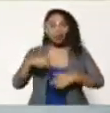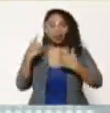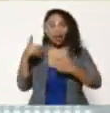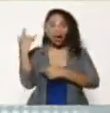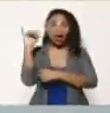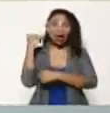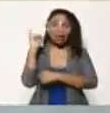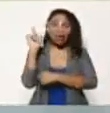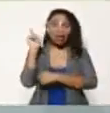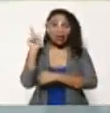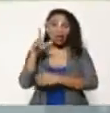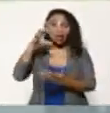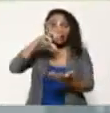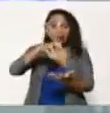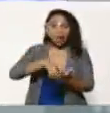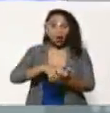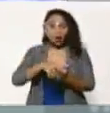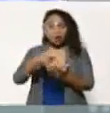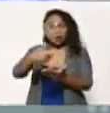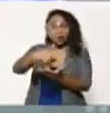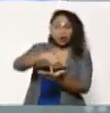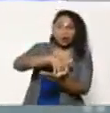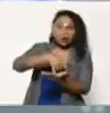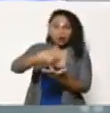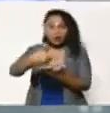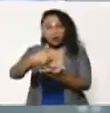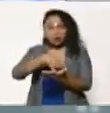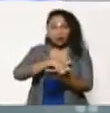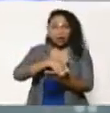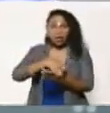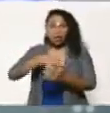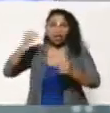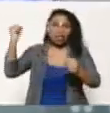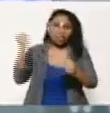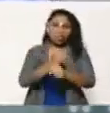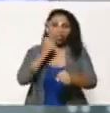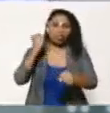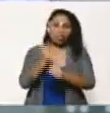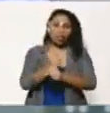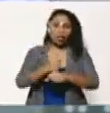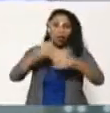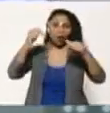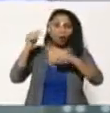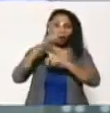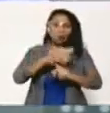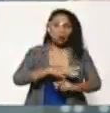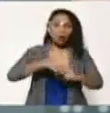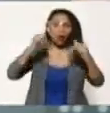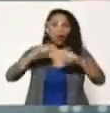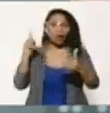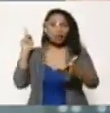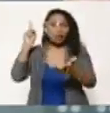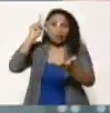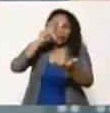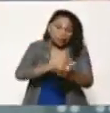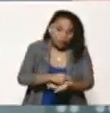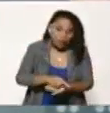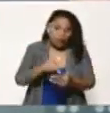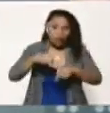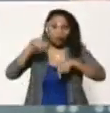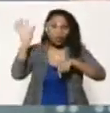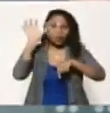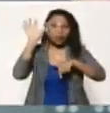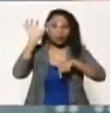encontraban en estado de vulnerabilidad y de explotación laboral y han regresado a su patria por